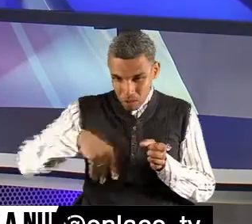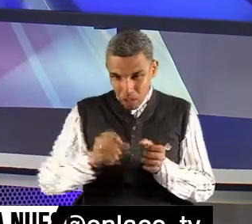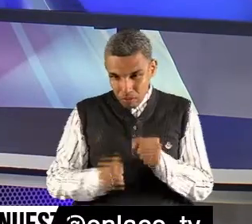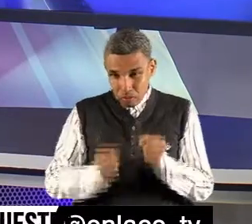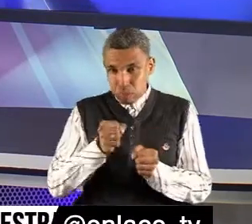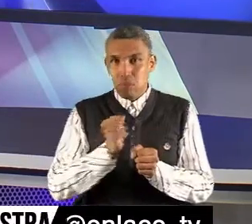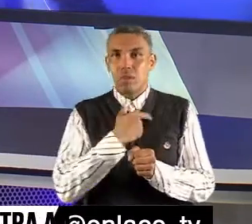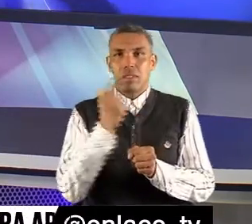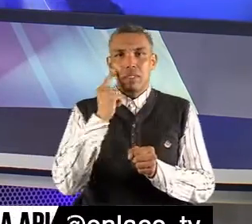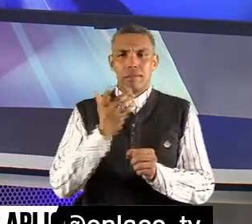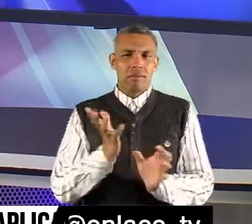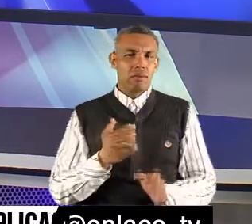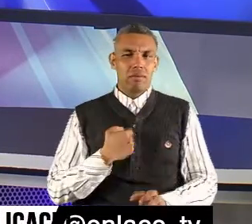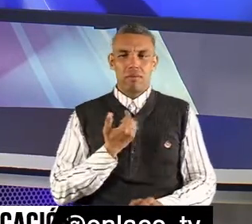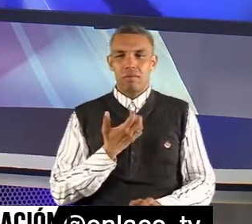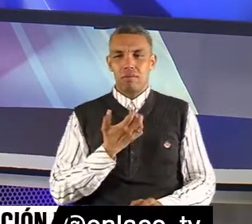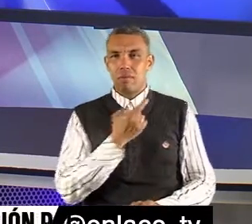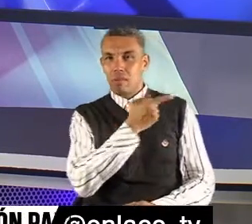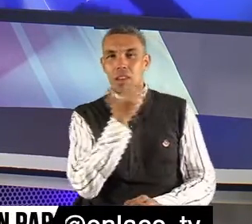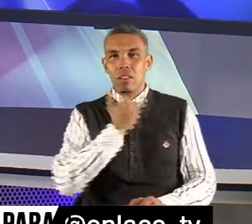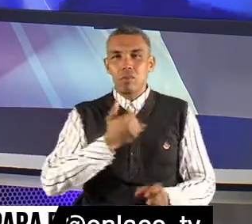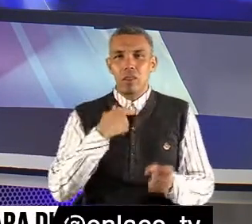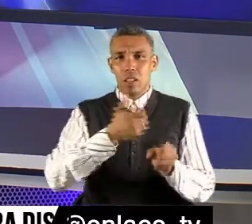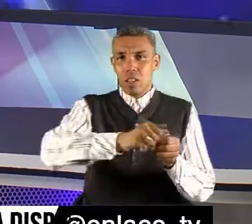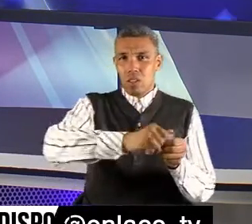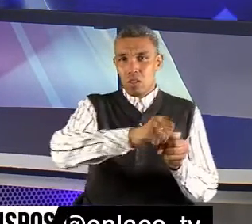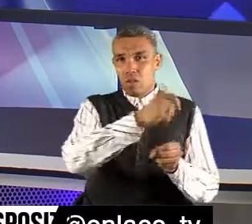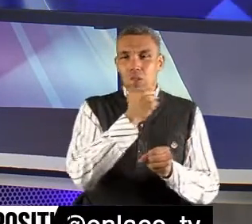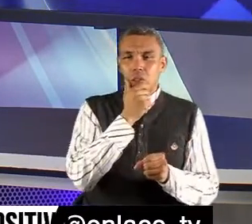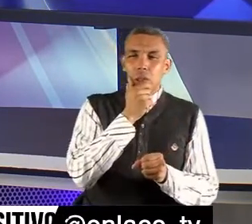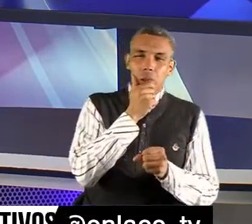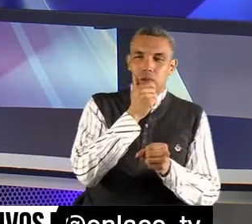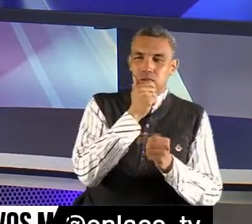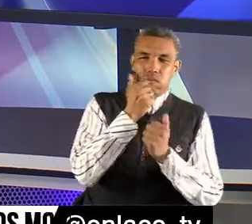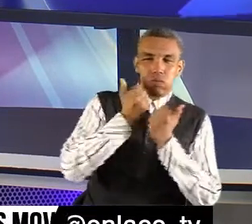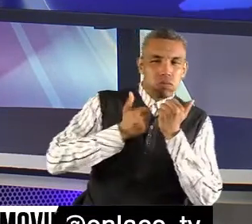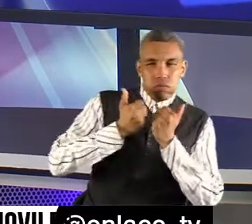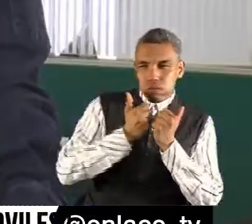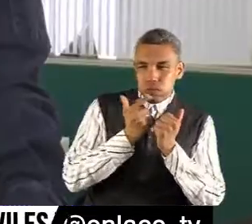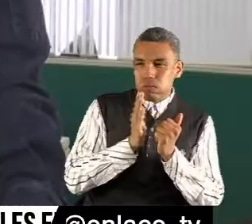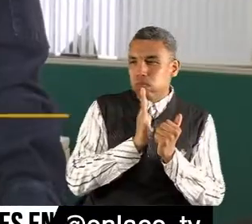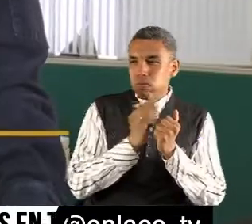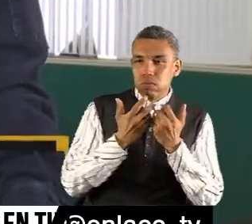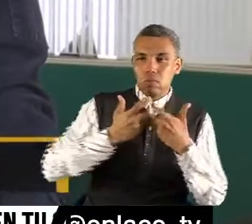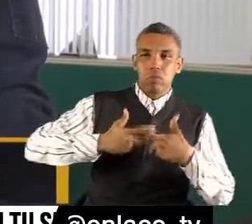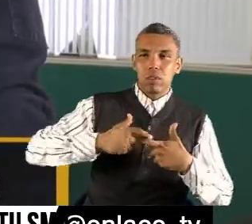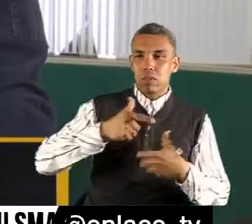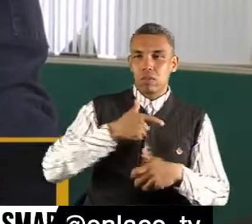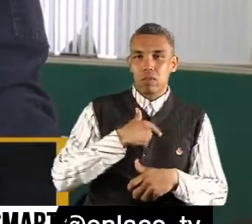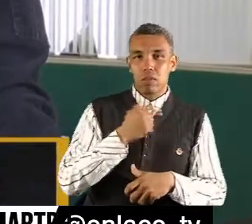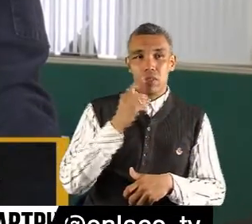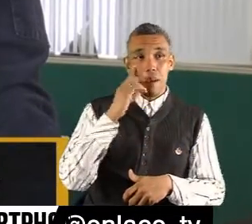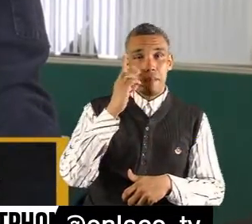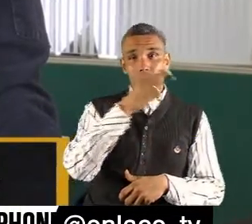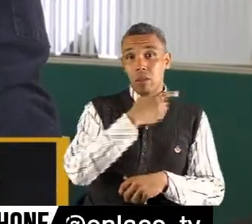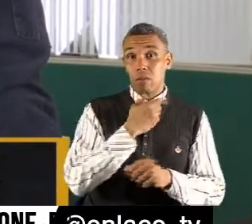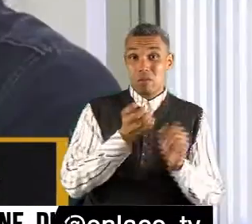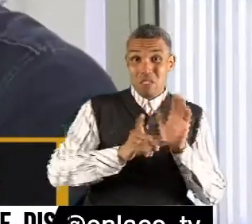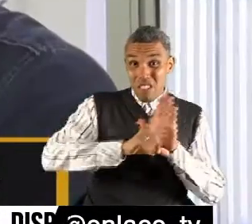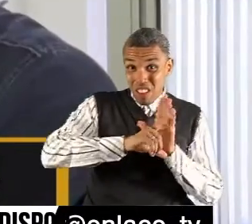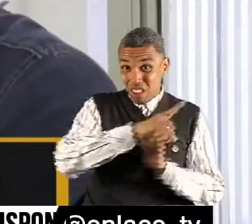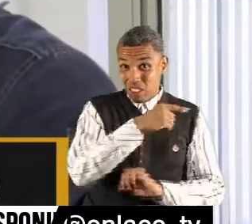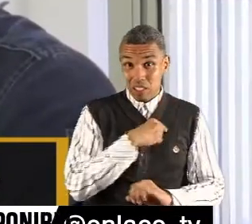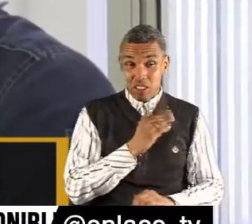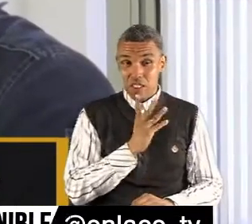escoge al contratista que prestará los servicios de transporte en esta empresa. Desde la semana anterior, Ecopetrol adelanta un proceso